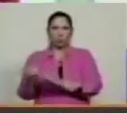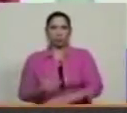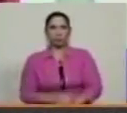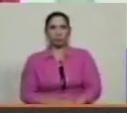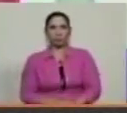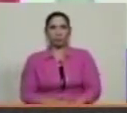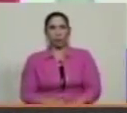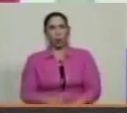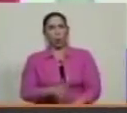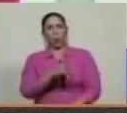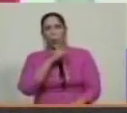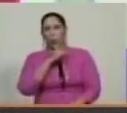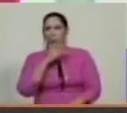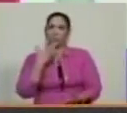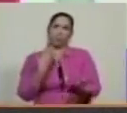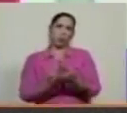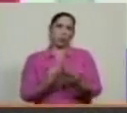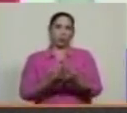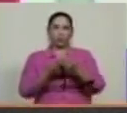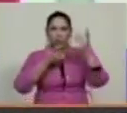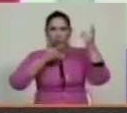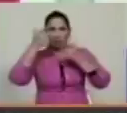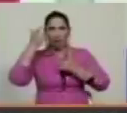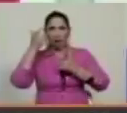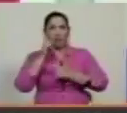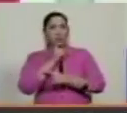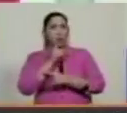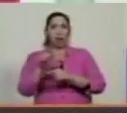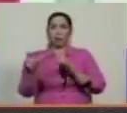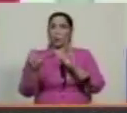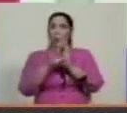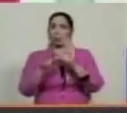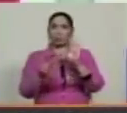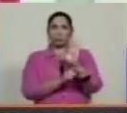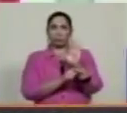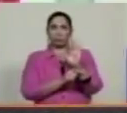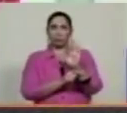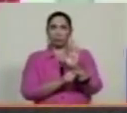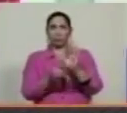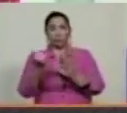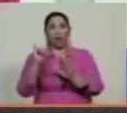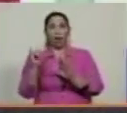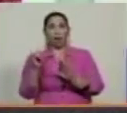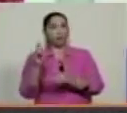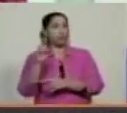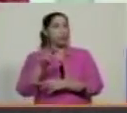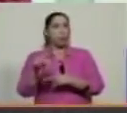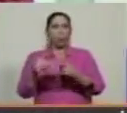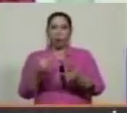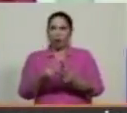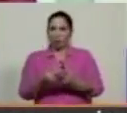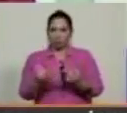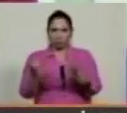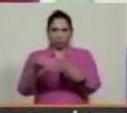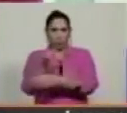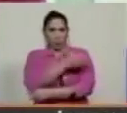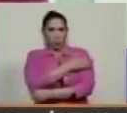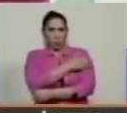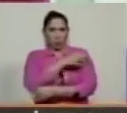era horrible lo que estaba proponiendo Hugo Chávez. Que no estaba en la Constitución. Constitución que ellos jamás y nunca